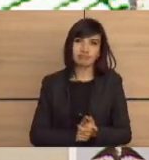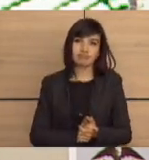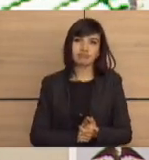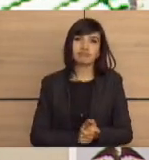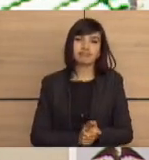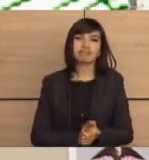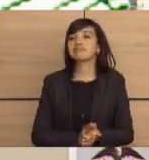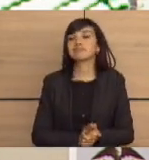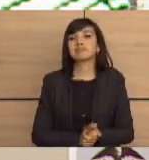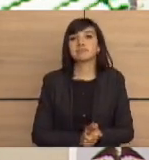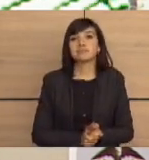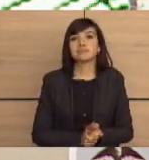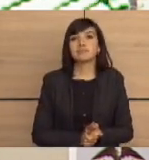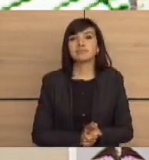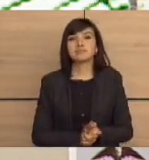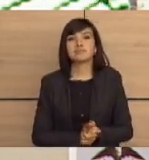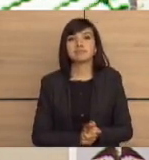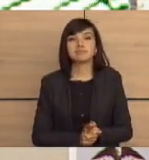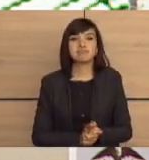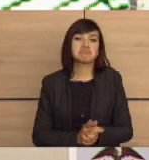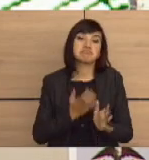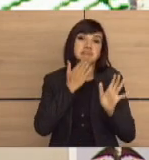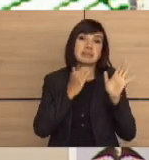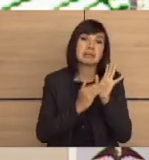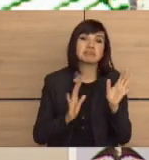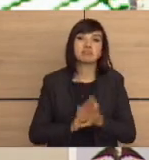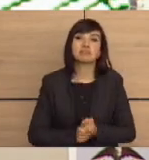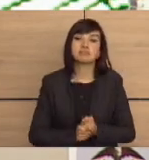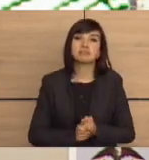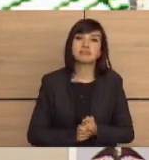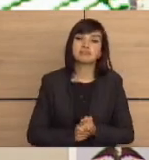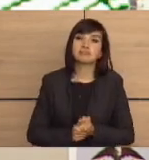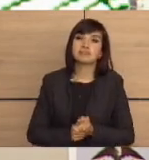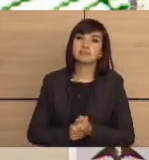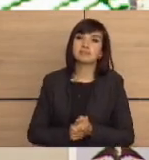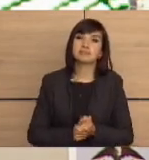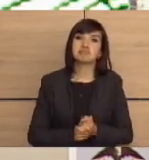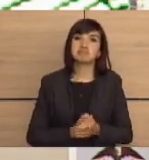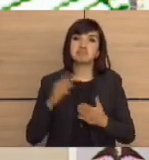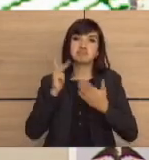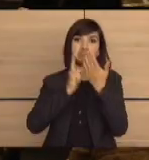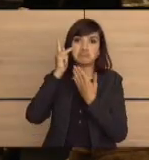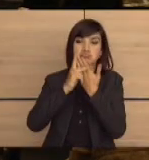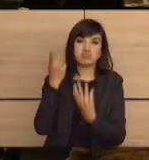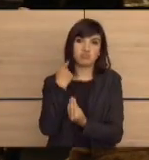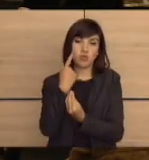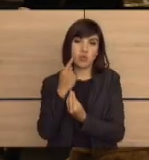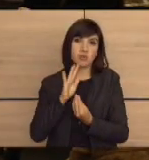continente en un lapso relativamente corto tiene como proyecto político alrededor del